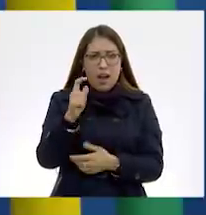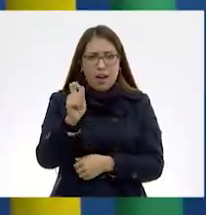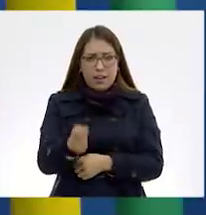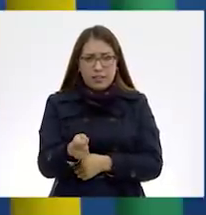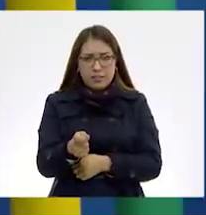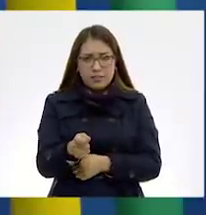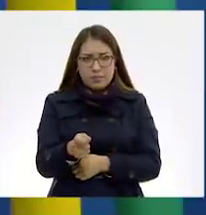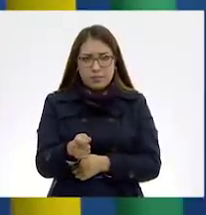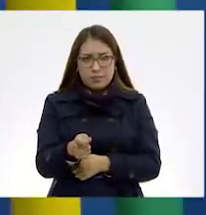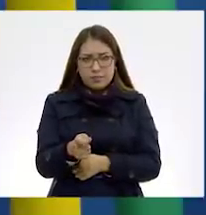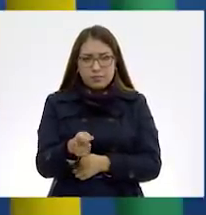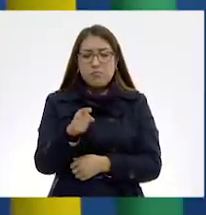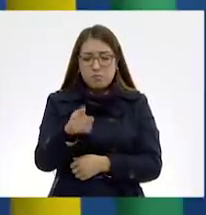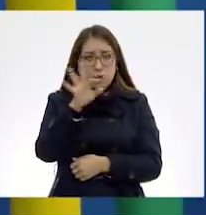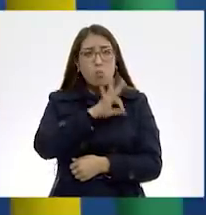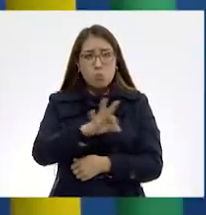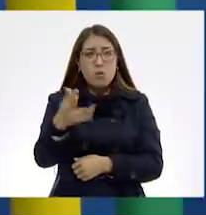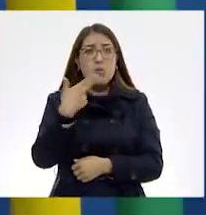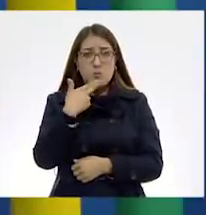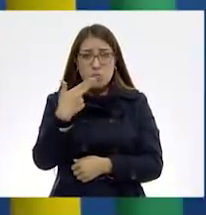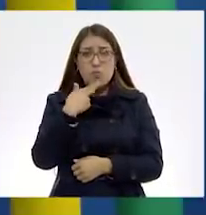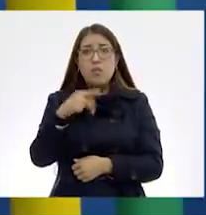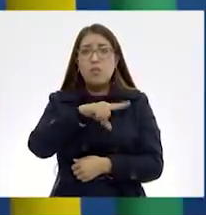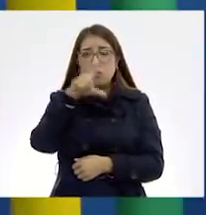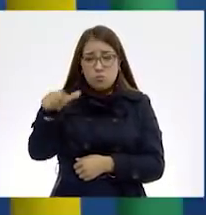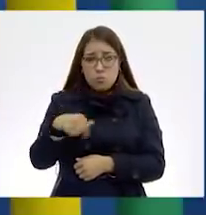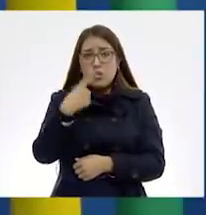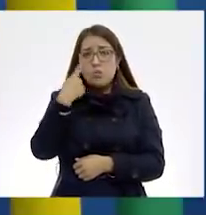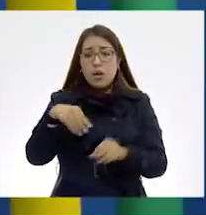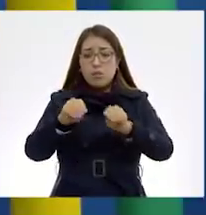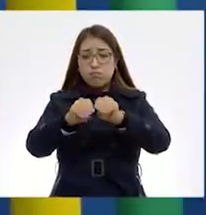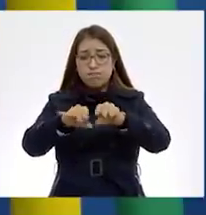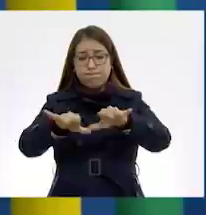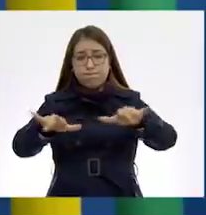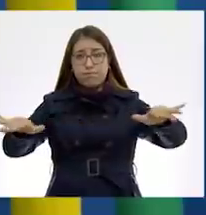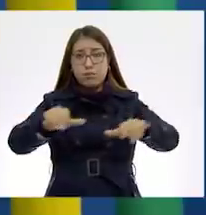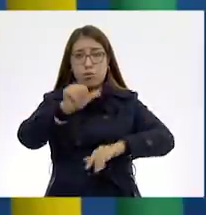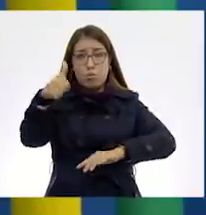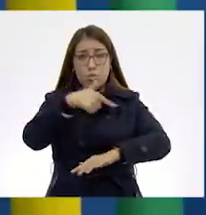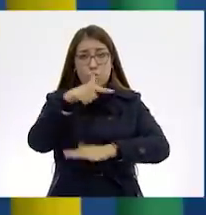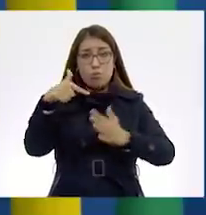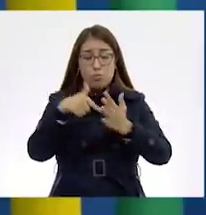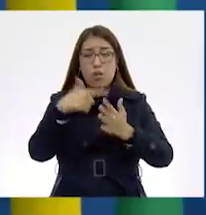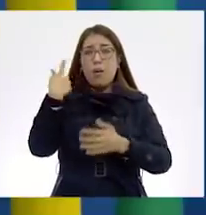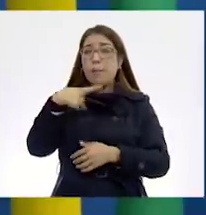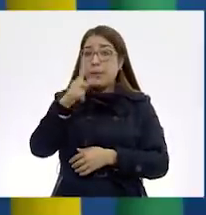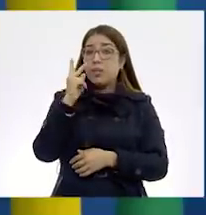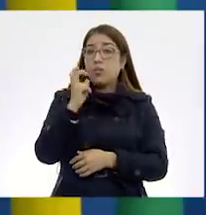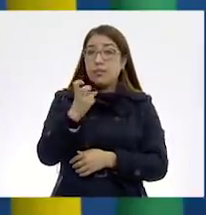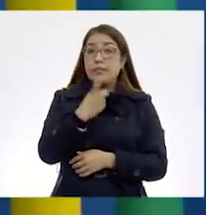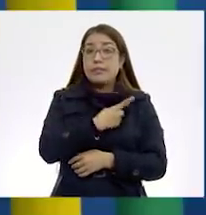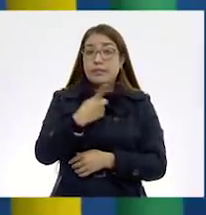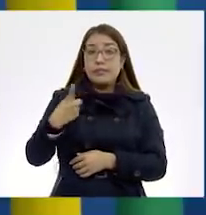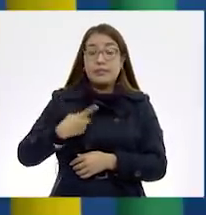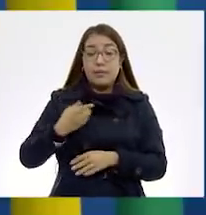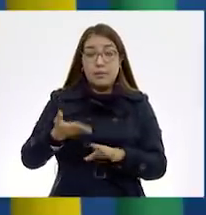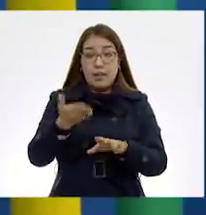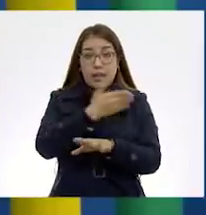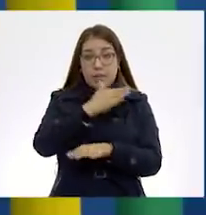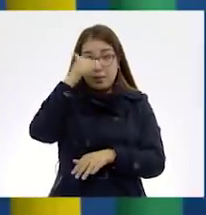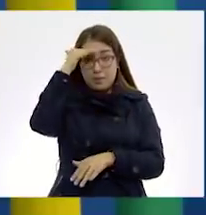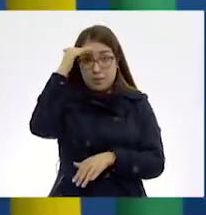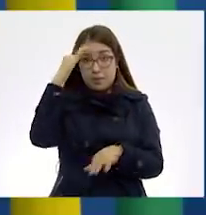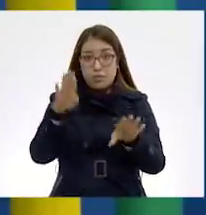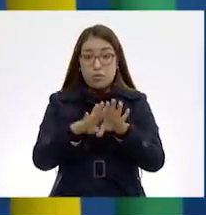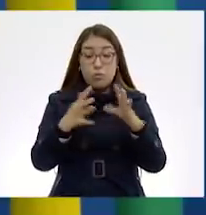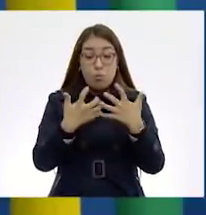mayor disponibilidad de ella. Pero para que esto suceda, se debe considerar la influencia de la infraestructura con